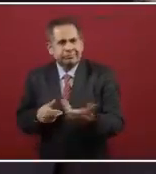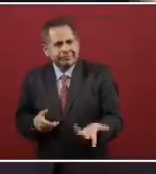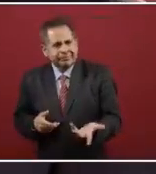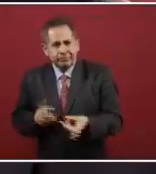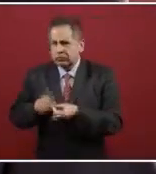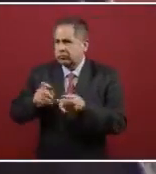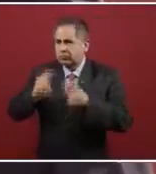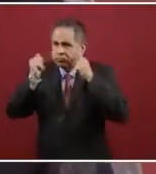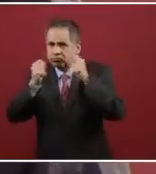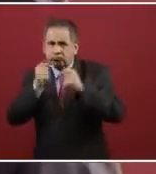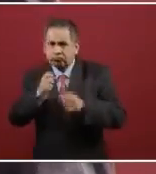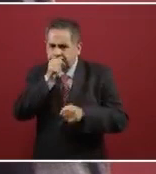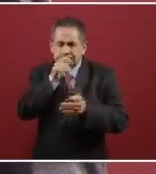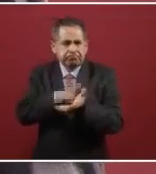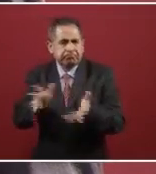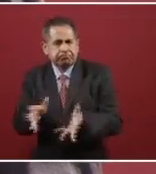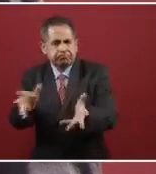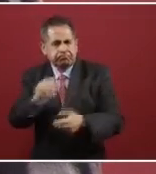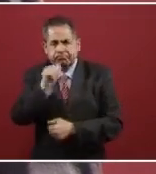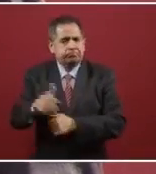No se fomentaba el turismo.